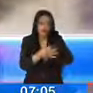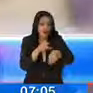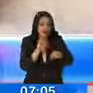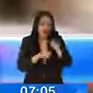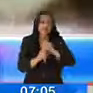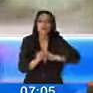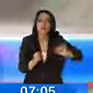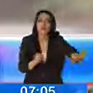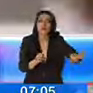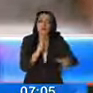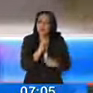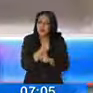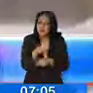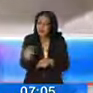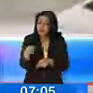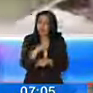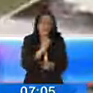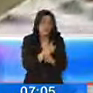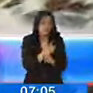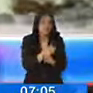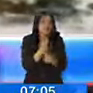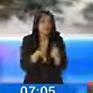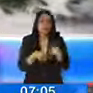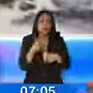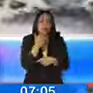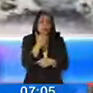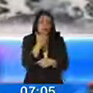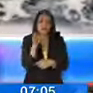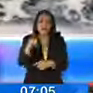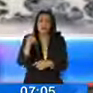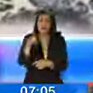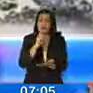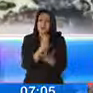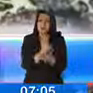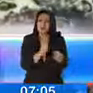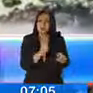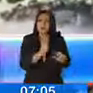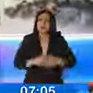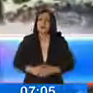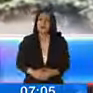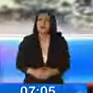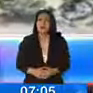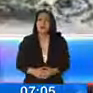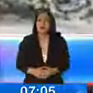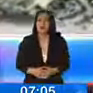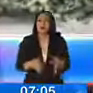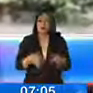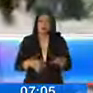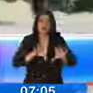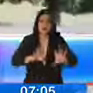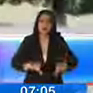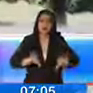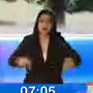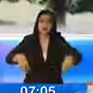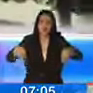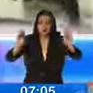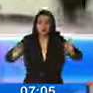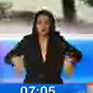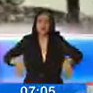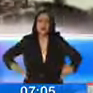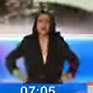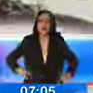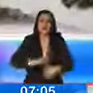ya. ¿Hubo heridos? Claro. Ahí está medio, porque era en la almohada, en la sábana y en el forro del